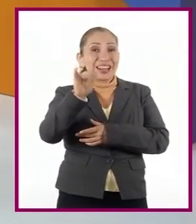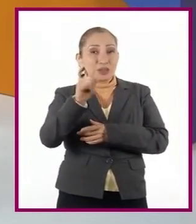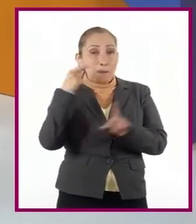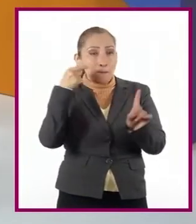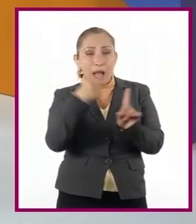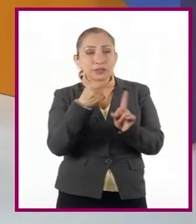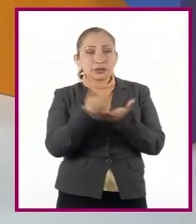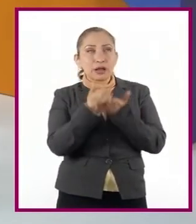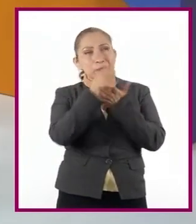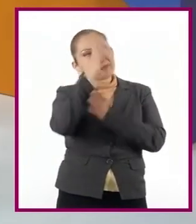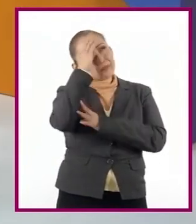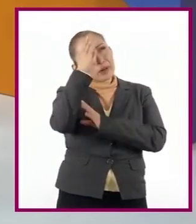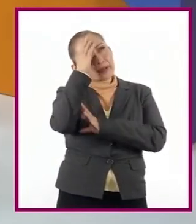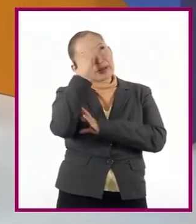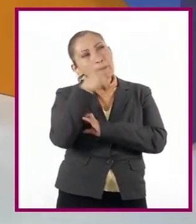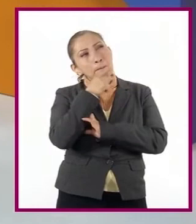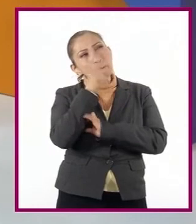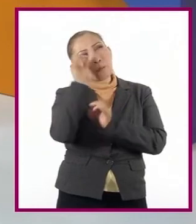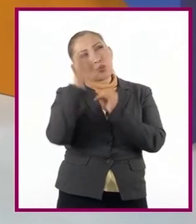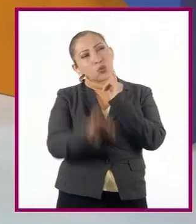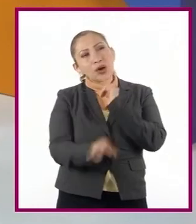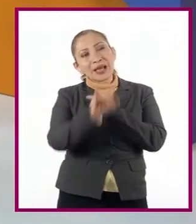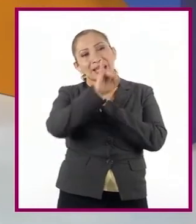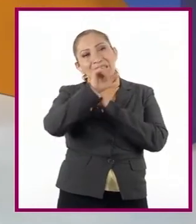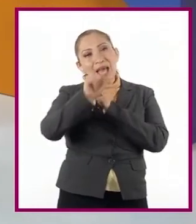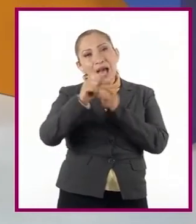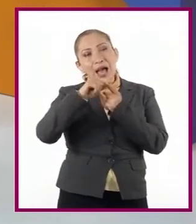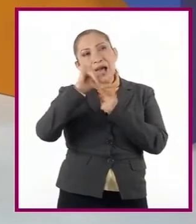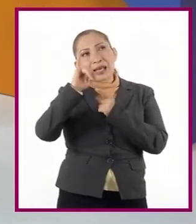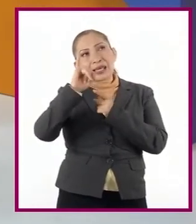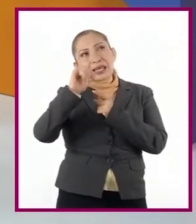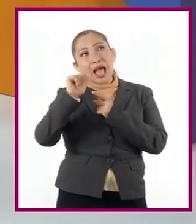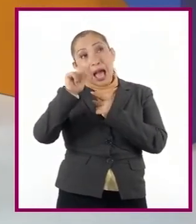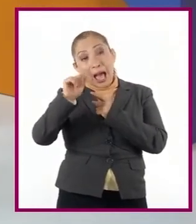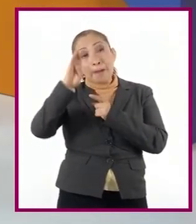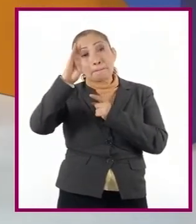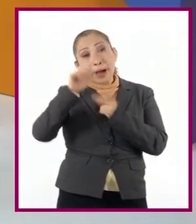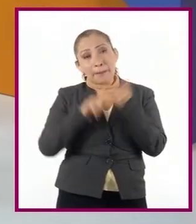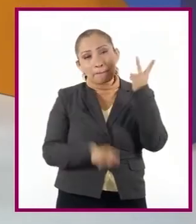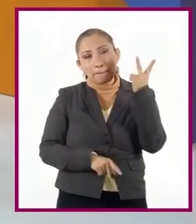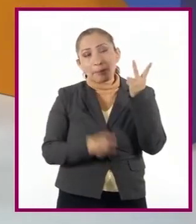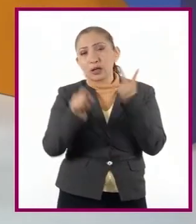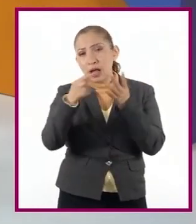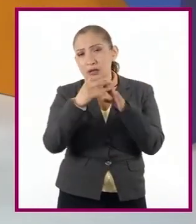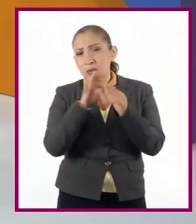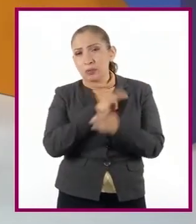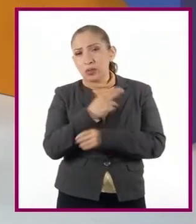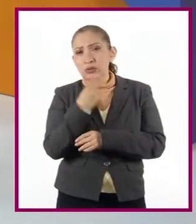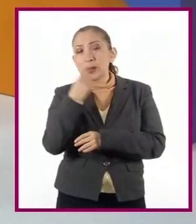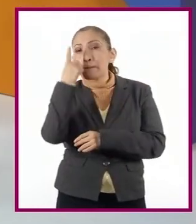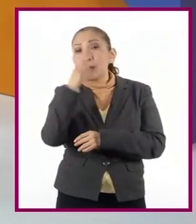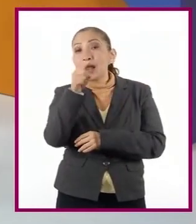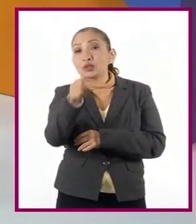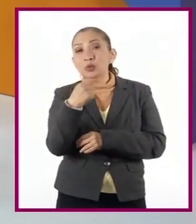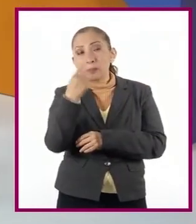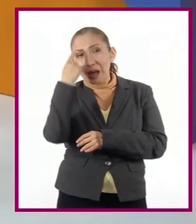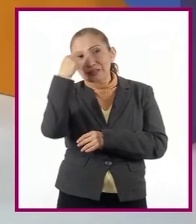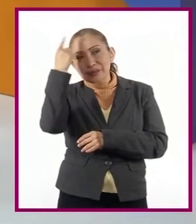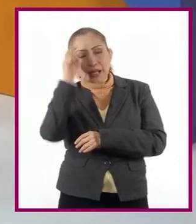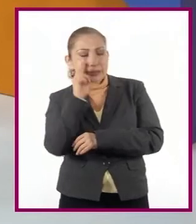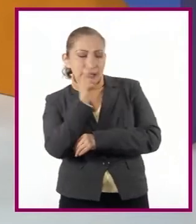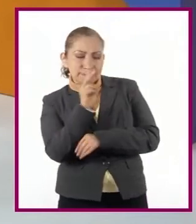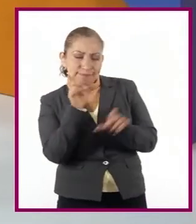más directas es pensar en las terminaciones ia y aba. En casa pueden usarlo para que les sea más